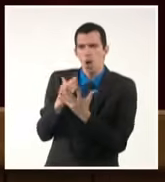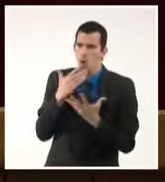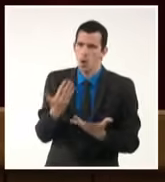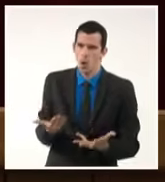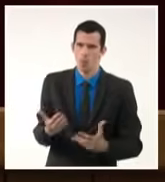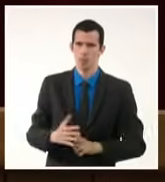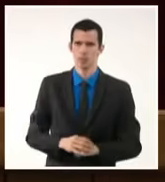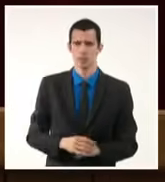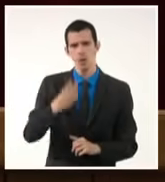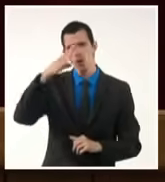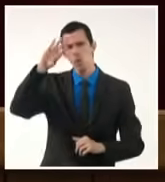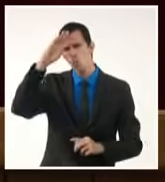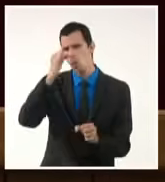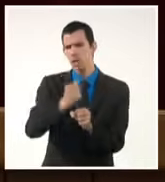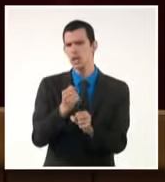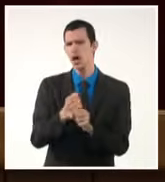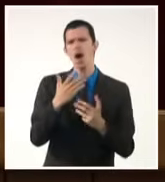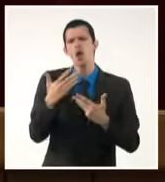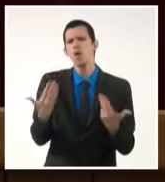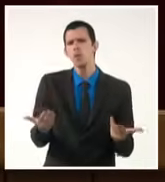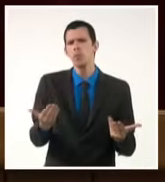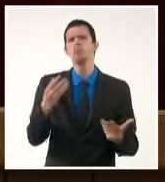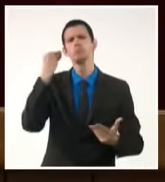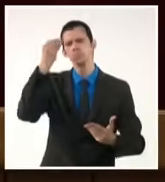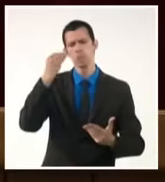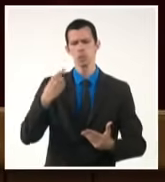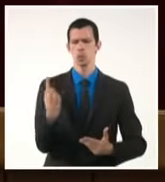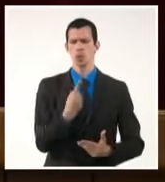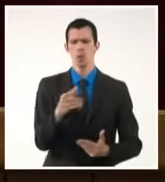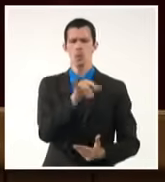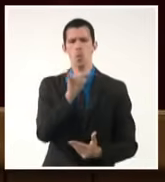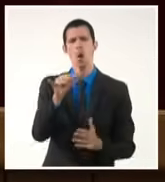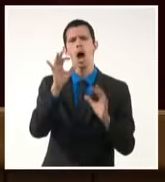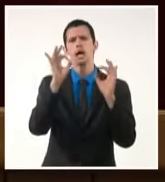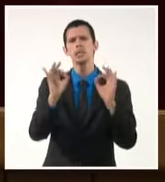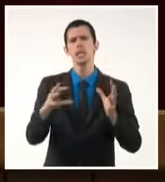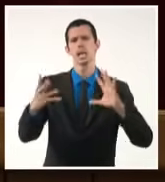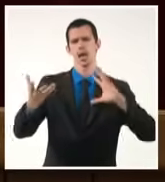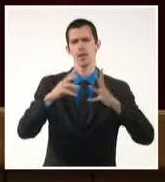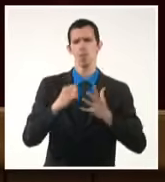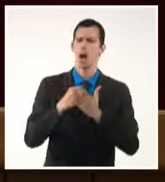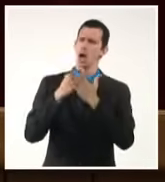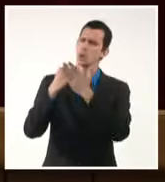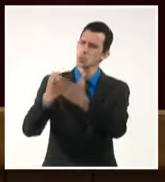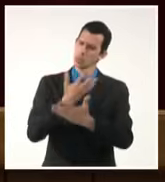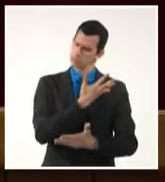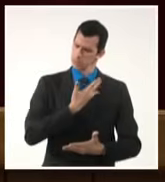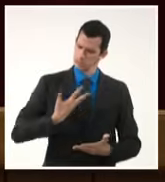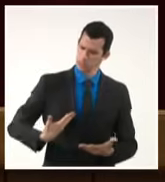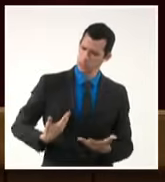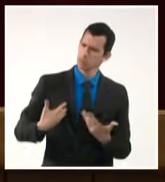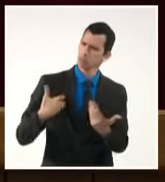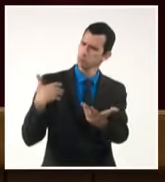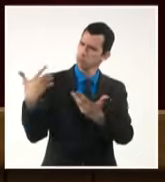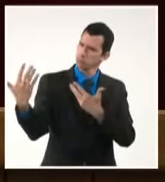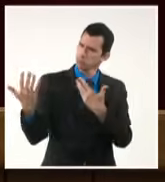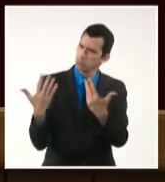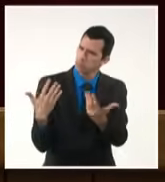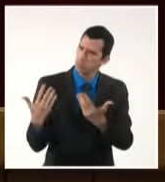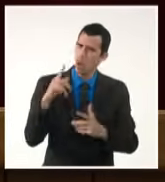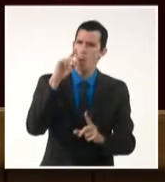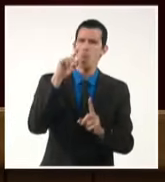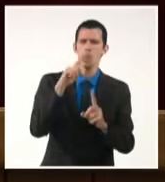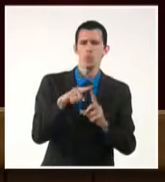la promoción del diálogo y la cooperación y su capacidad para construir consensos y defender la unidad de los países